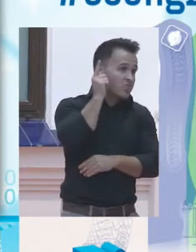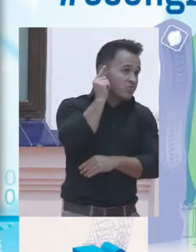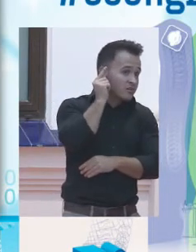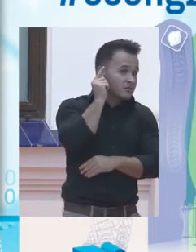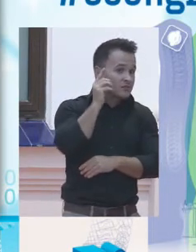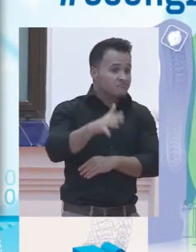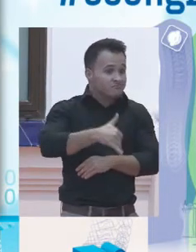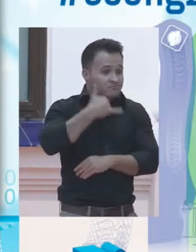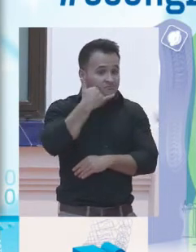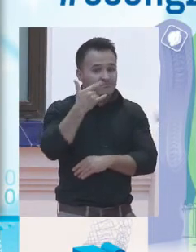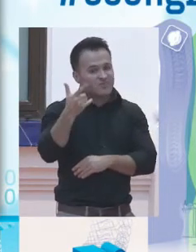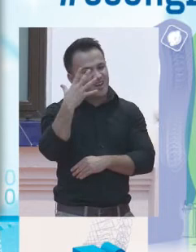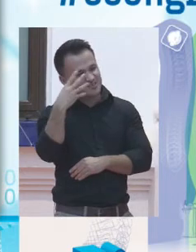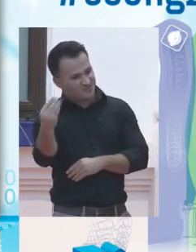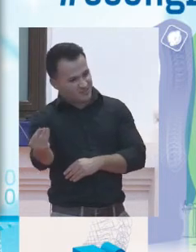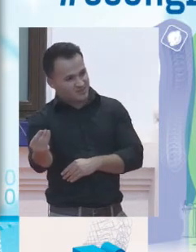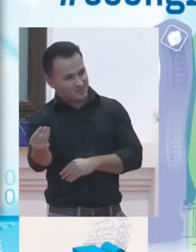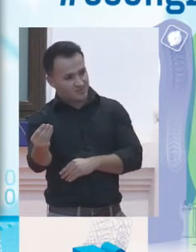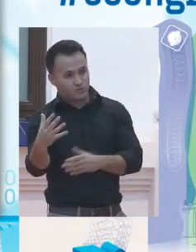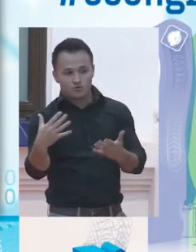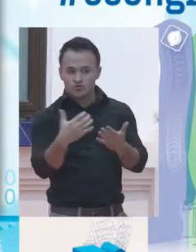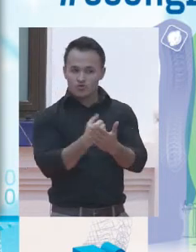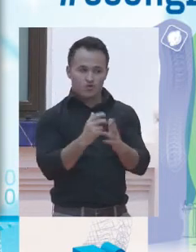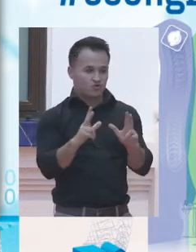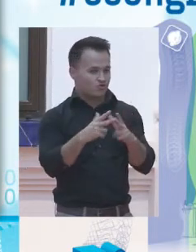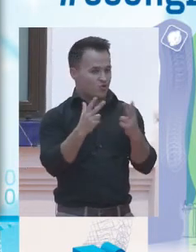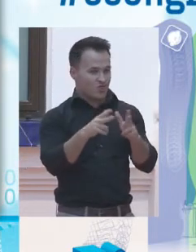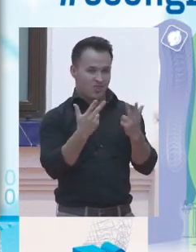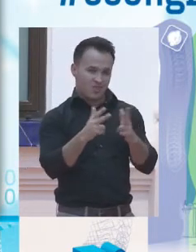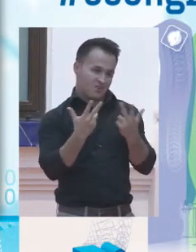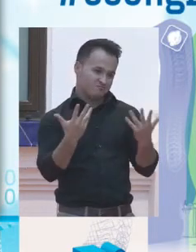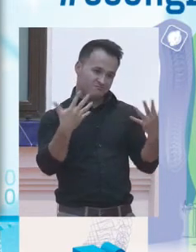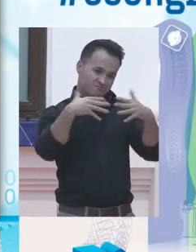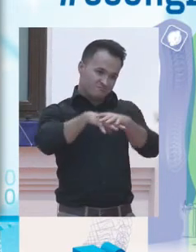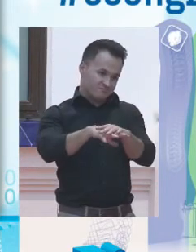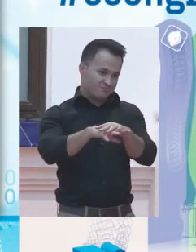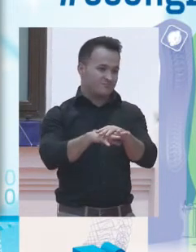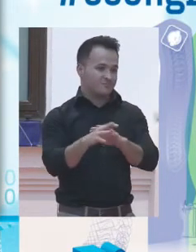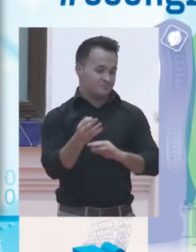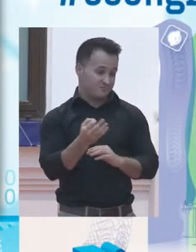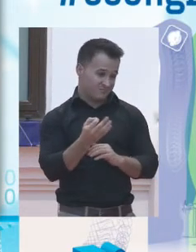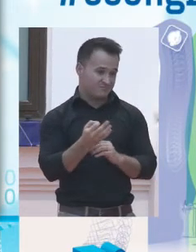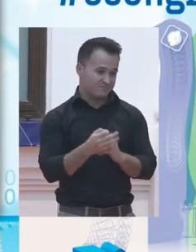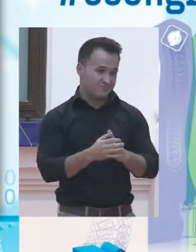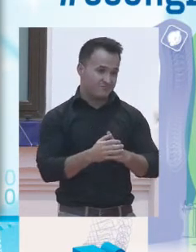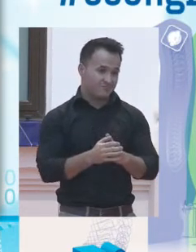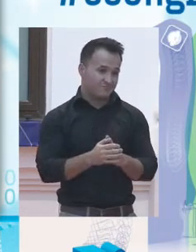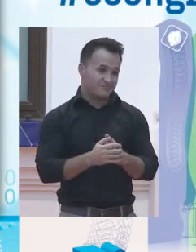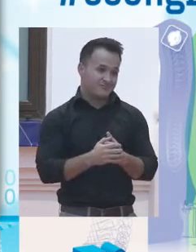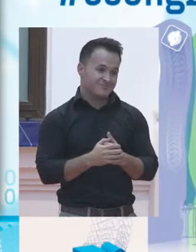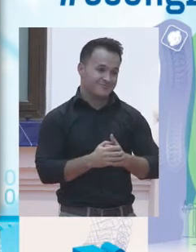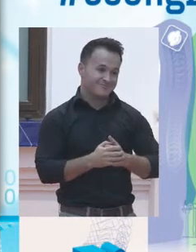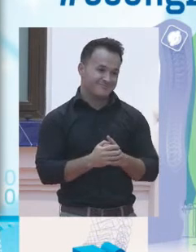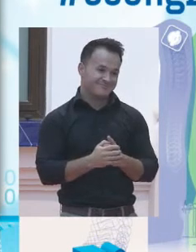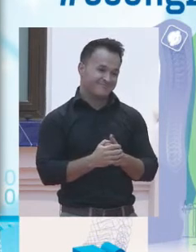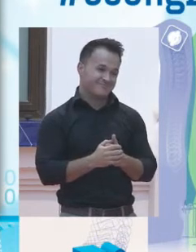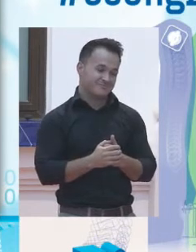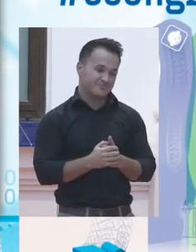y también todo eso englobado dentro de la sociedad, que es donde todos pertenecemos y la que tiene que al